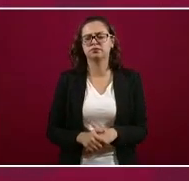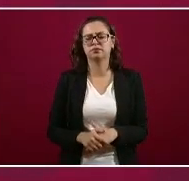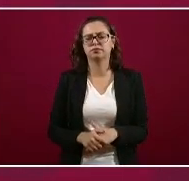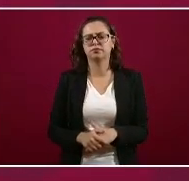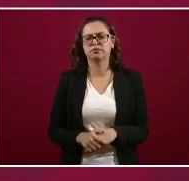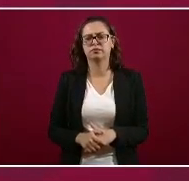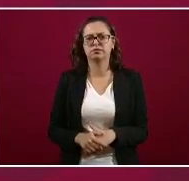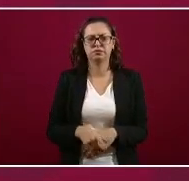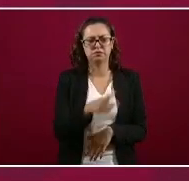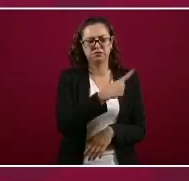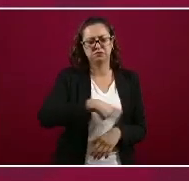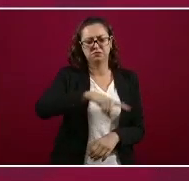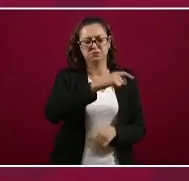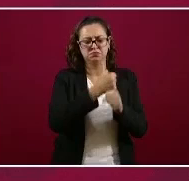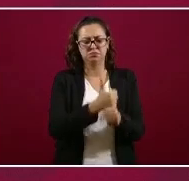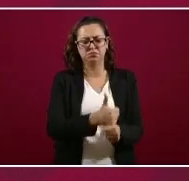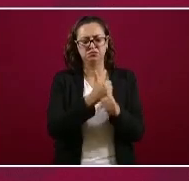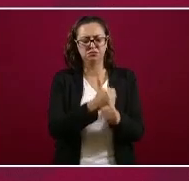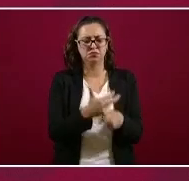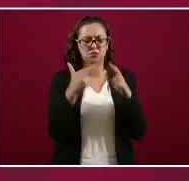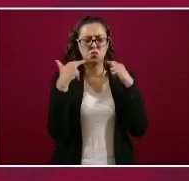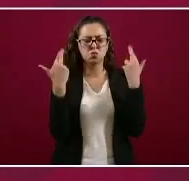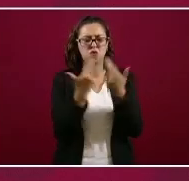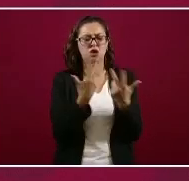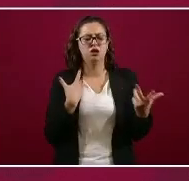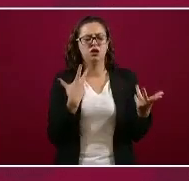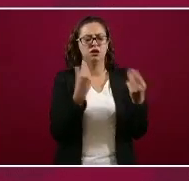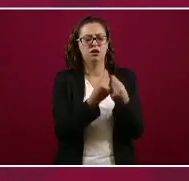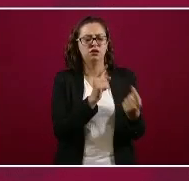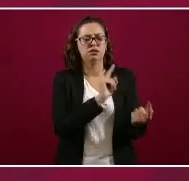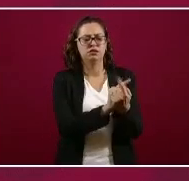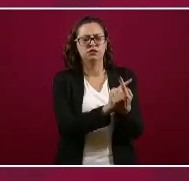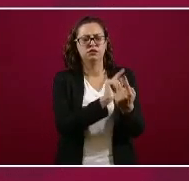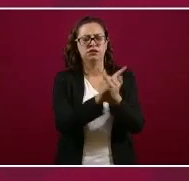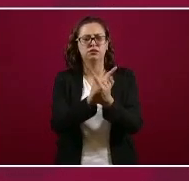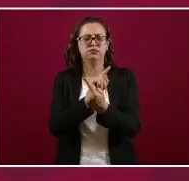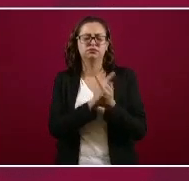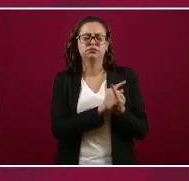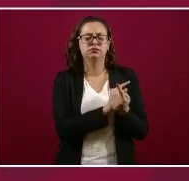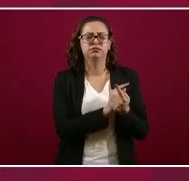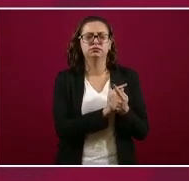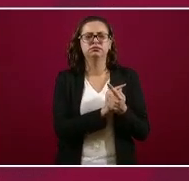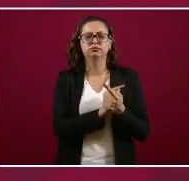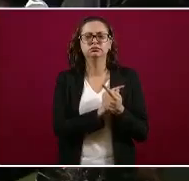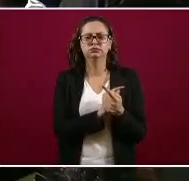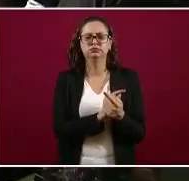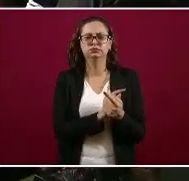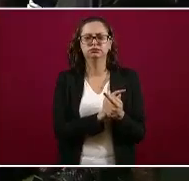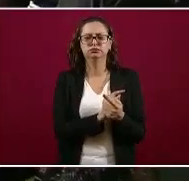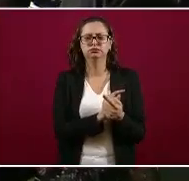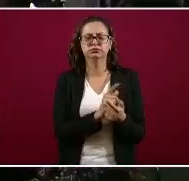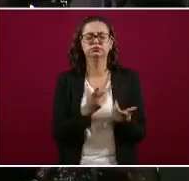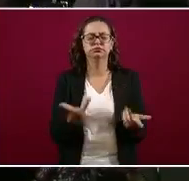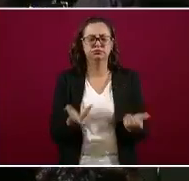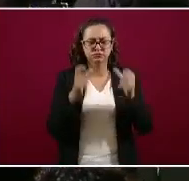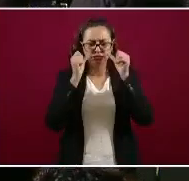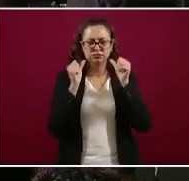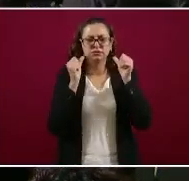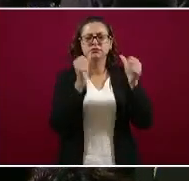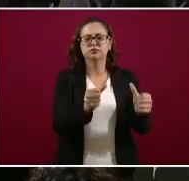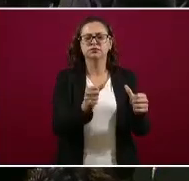con afectados este qué haga una revisión ya tiene